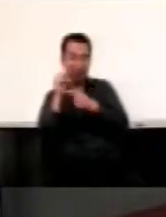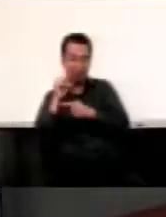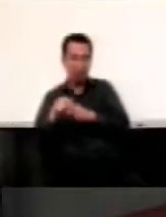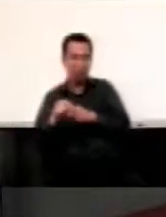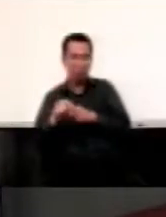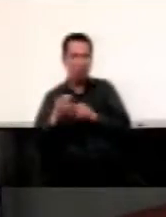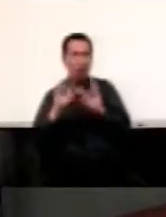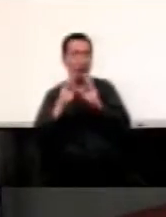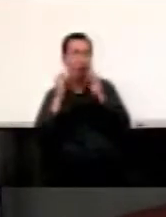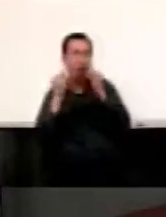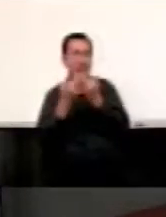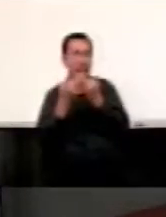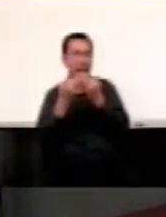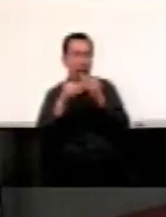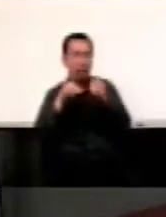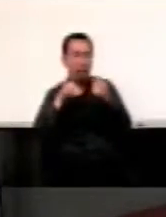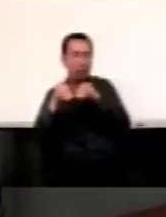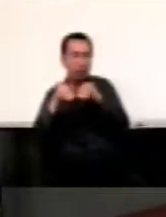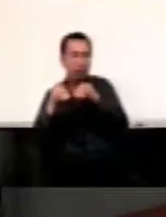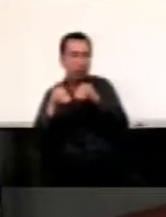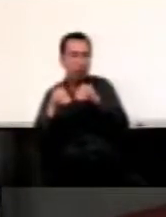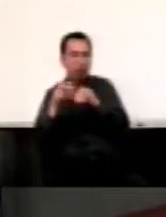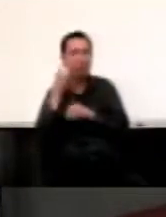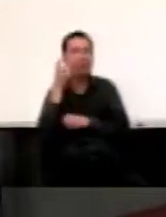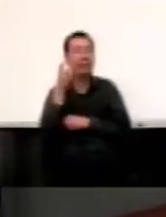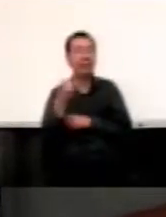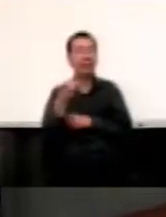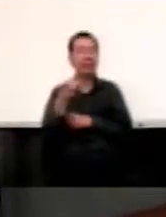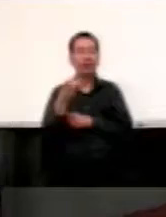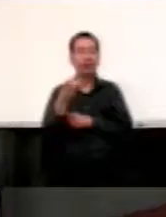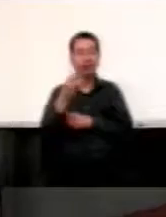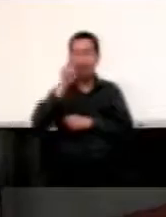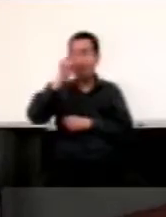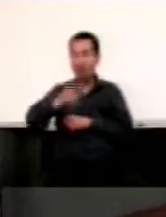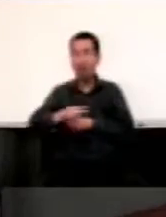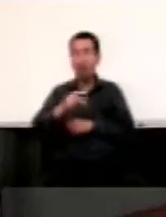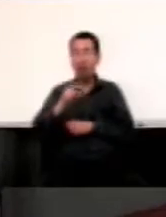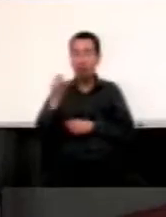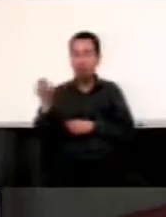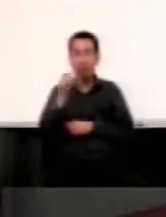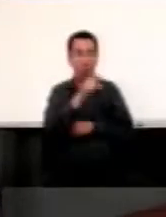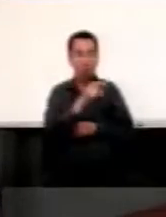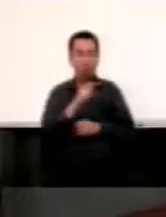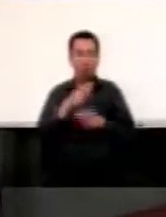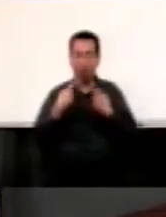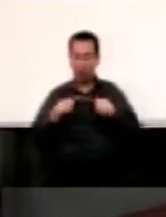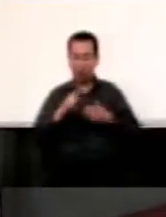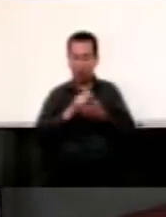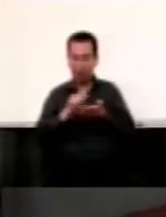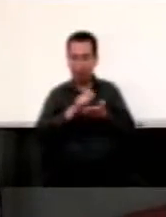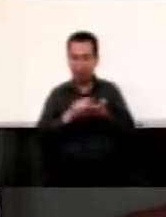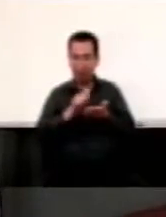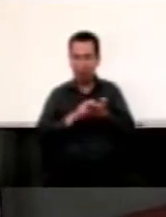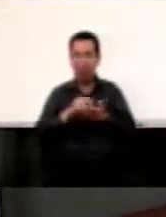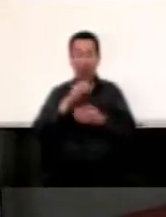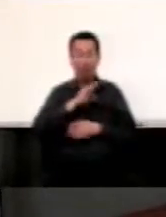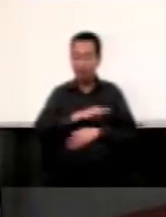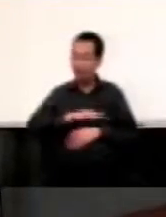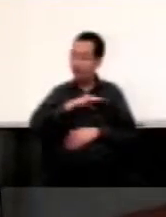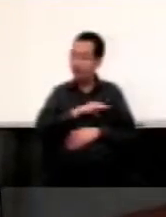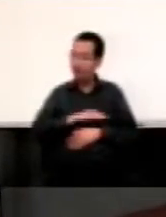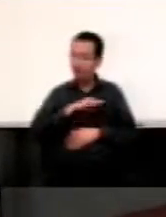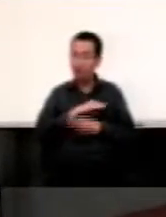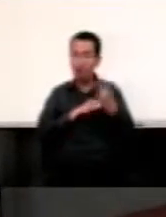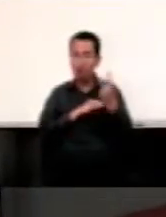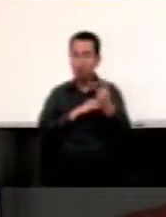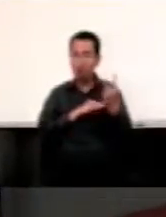rigor metodológico. Y esa es la razón por la que yo, la verdad, los quiero felicitar, tanto a usted, doctor, como al doctor